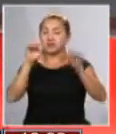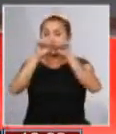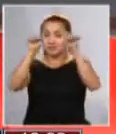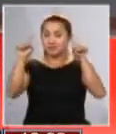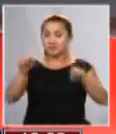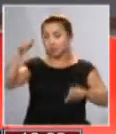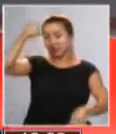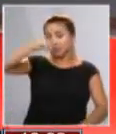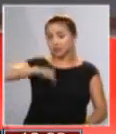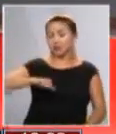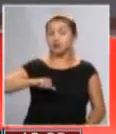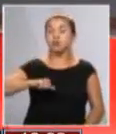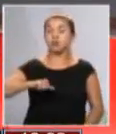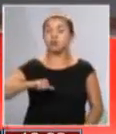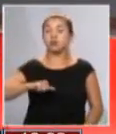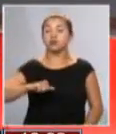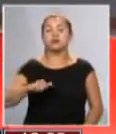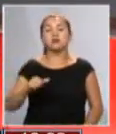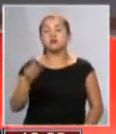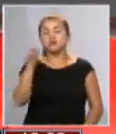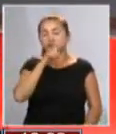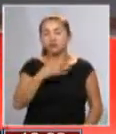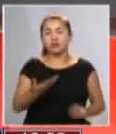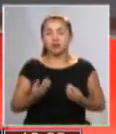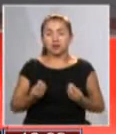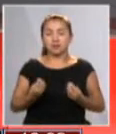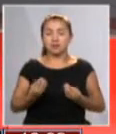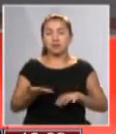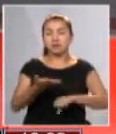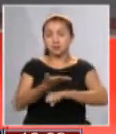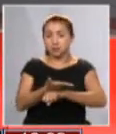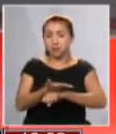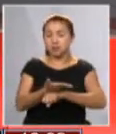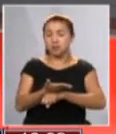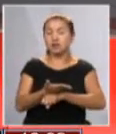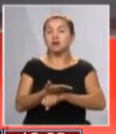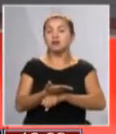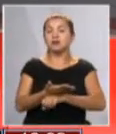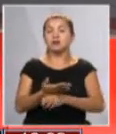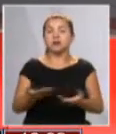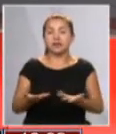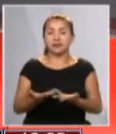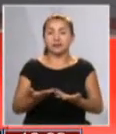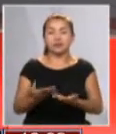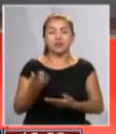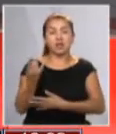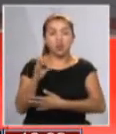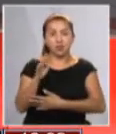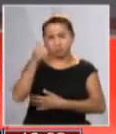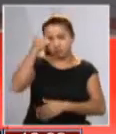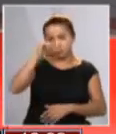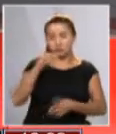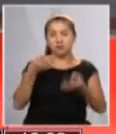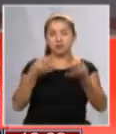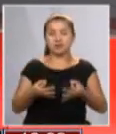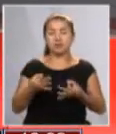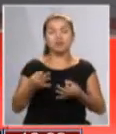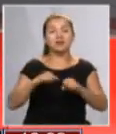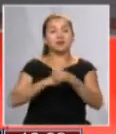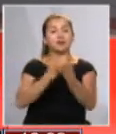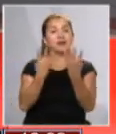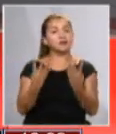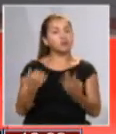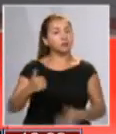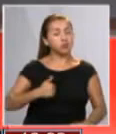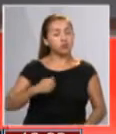de penas que finalmente se arriesgan, que finalmente lo que se pide en la cautelar es la única pena efectiva de cárcel que se va a